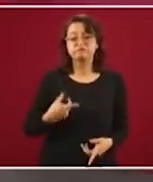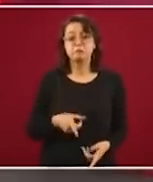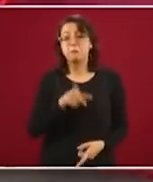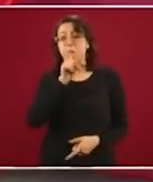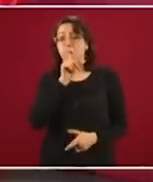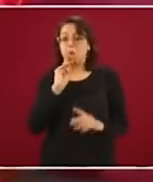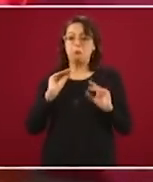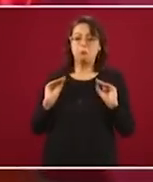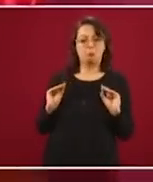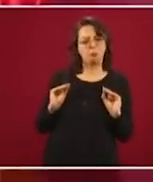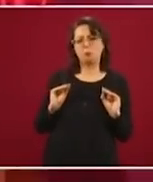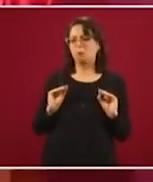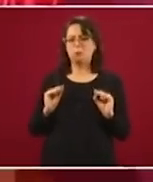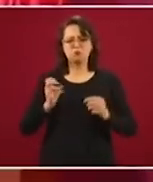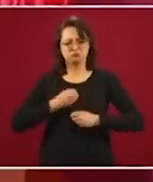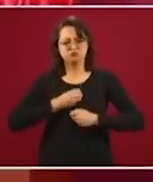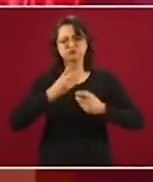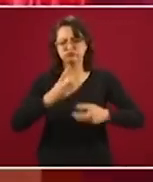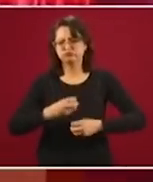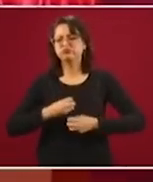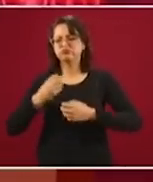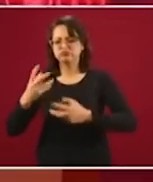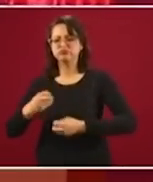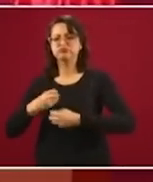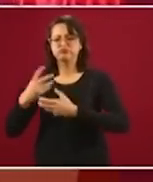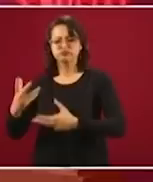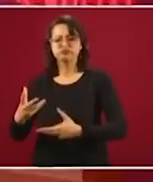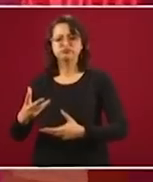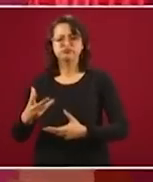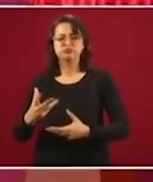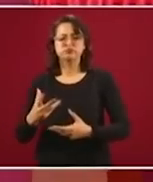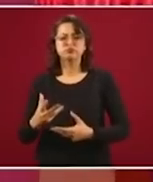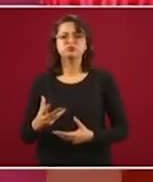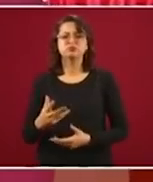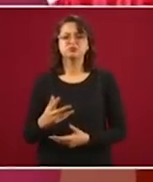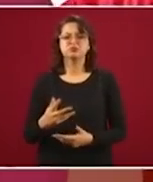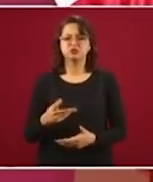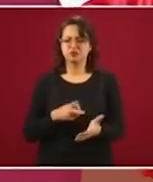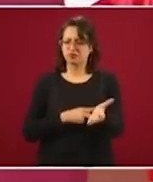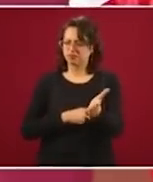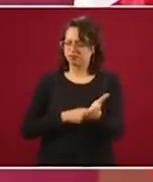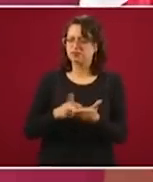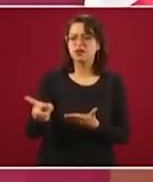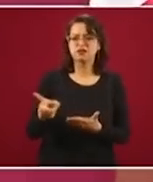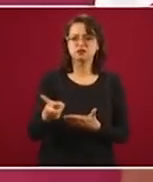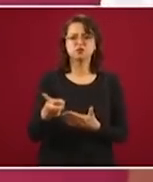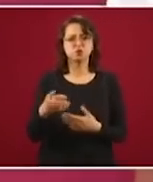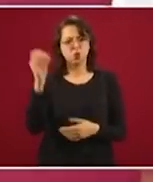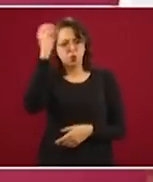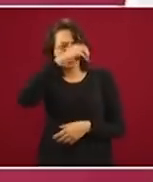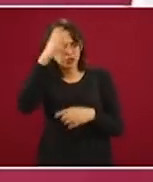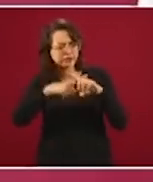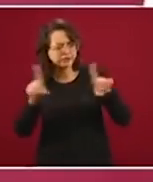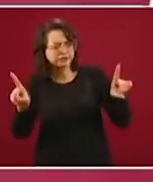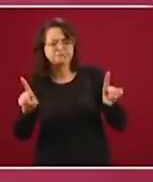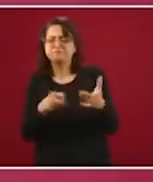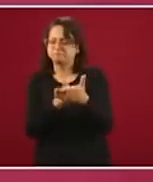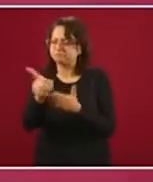callado, que se garantice el derecho a disentir.